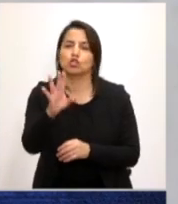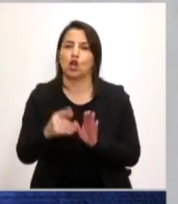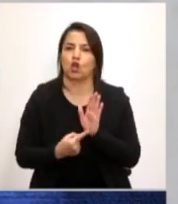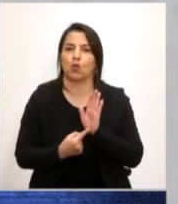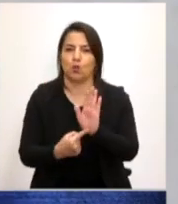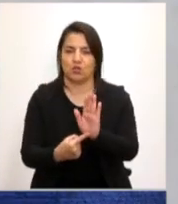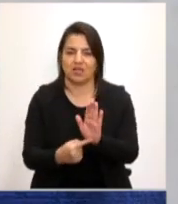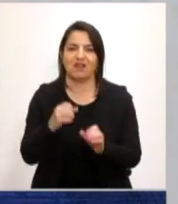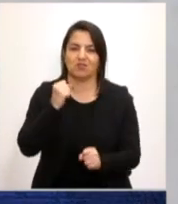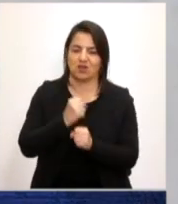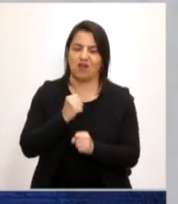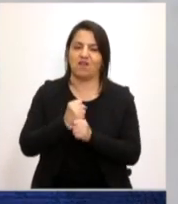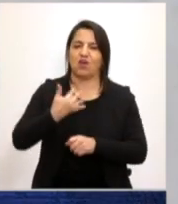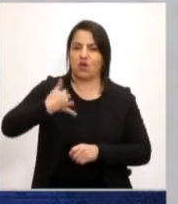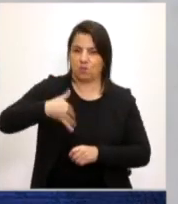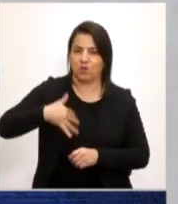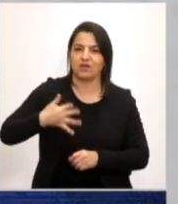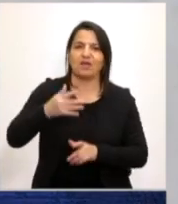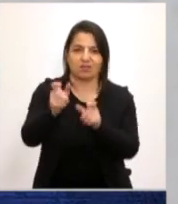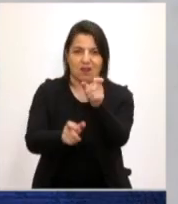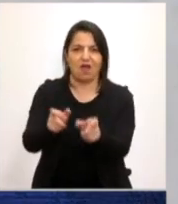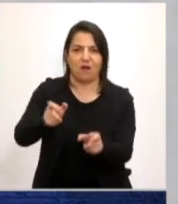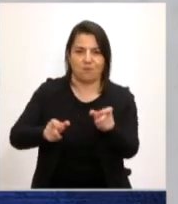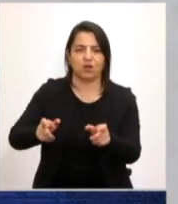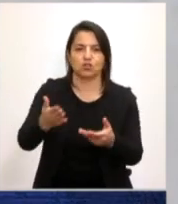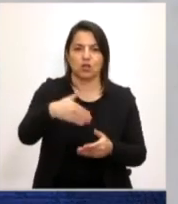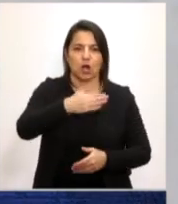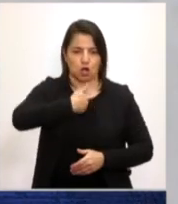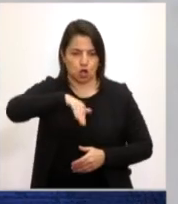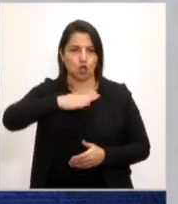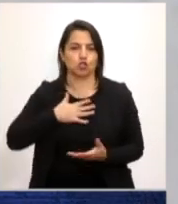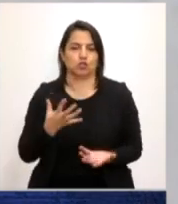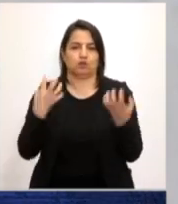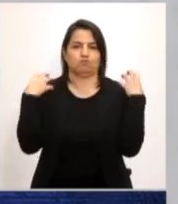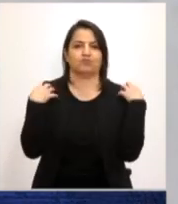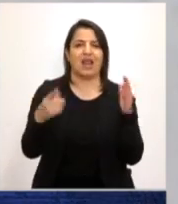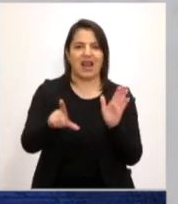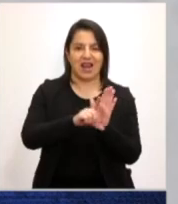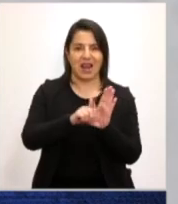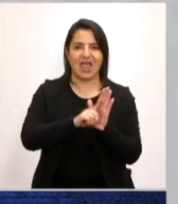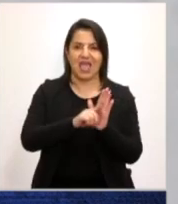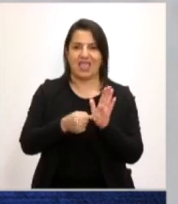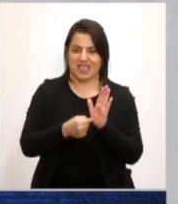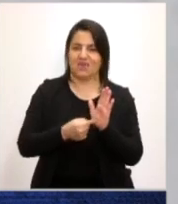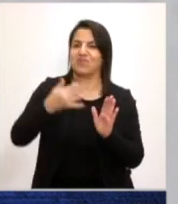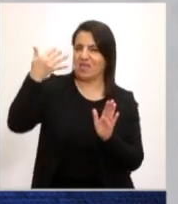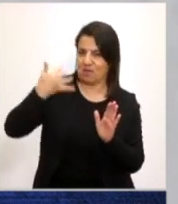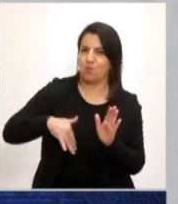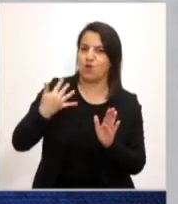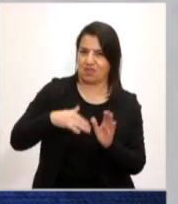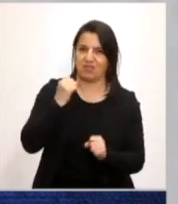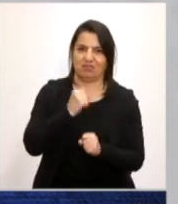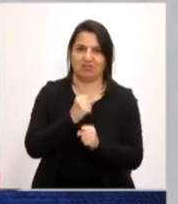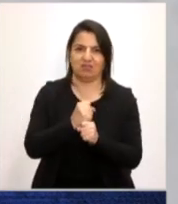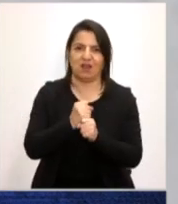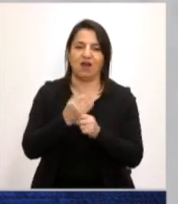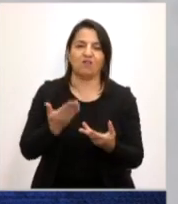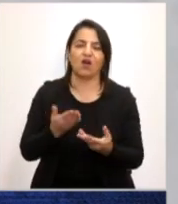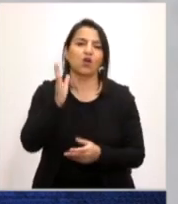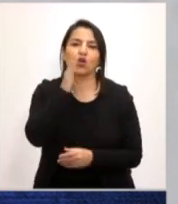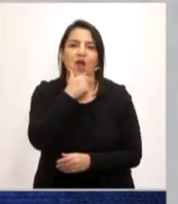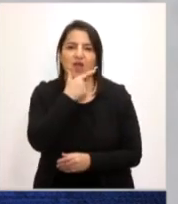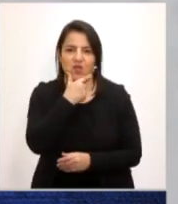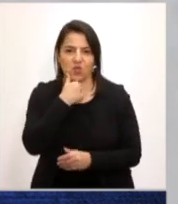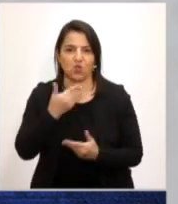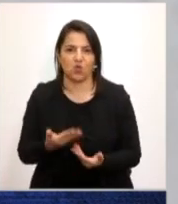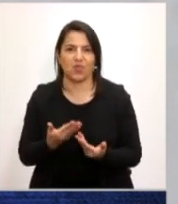labor importante para las personas cuando hacemos leyes y debemos reivindicar esa importante labor. ¿Qué duda cabe de